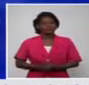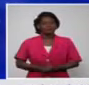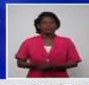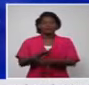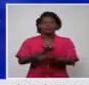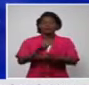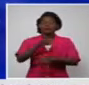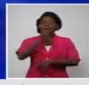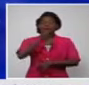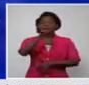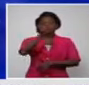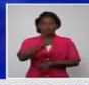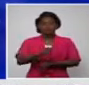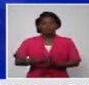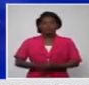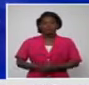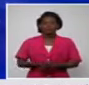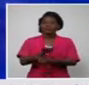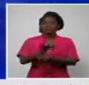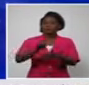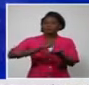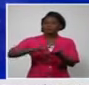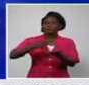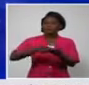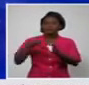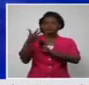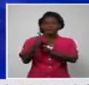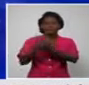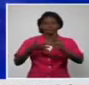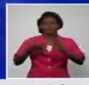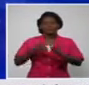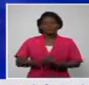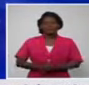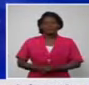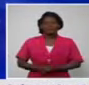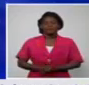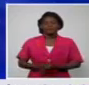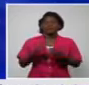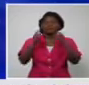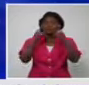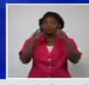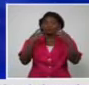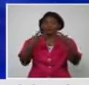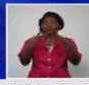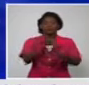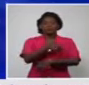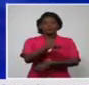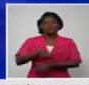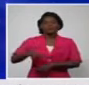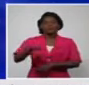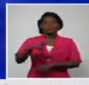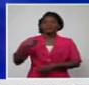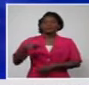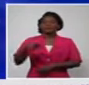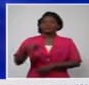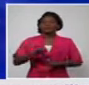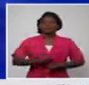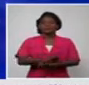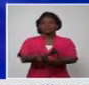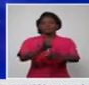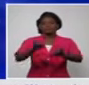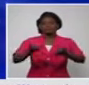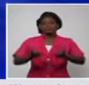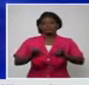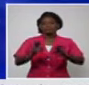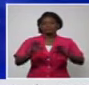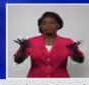a la intérprete de lenguas de señas y, muy importante, a todas las personas que siguen la información diariamente. Bueno,